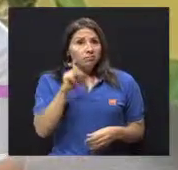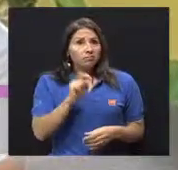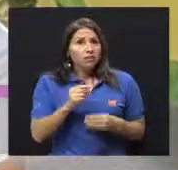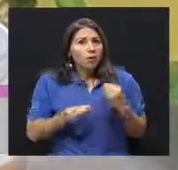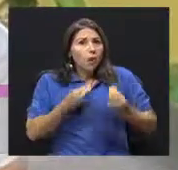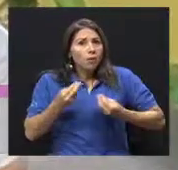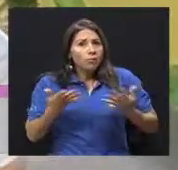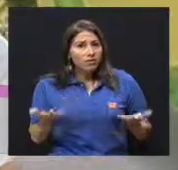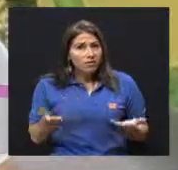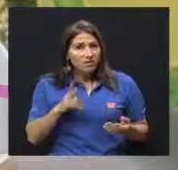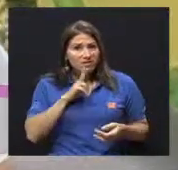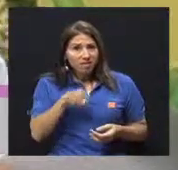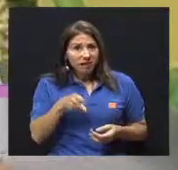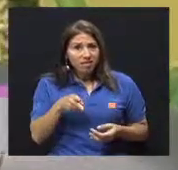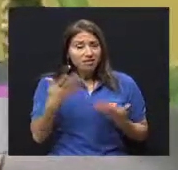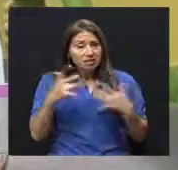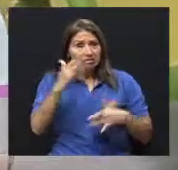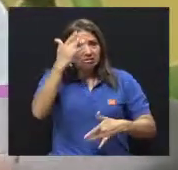¿Y cómo te fue?